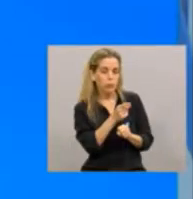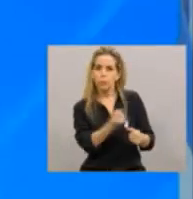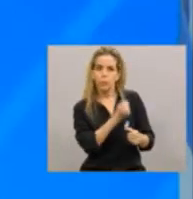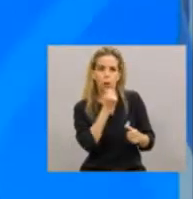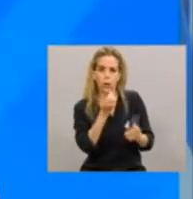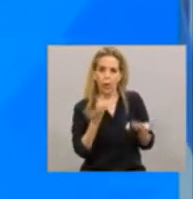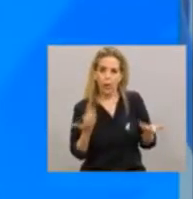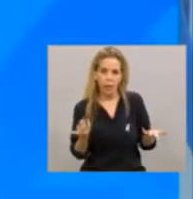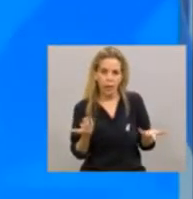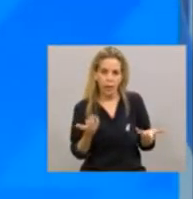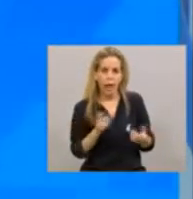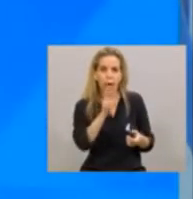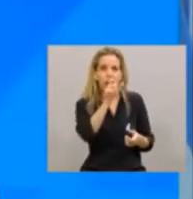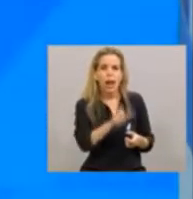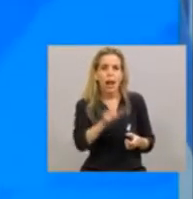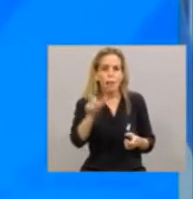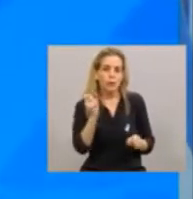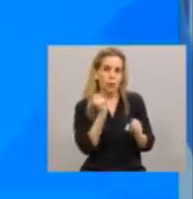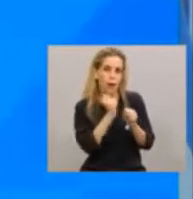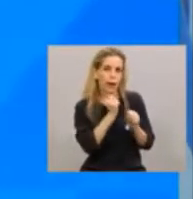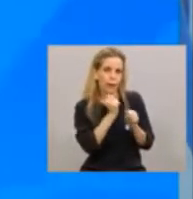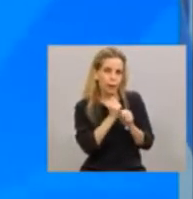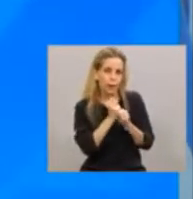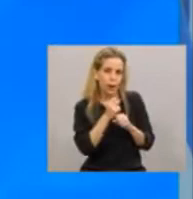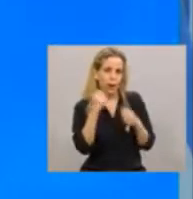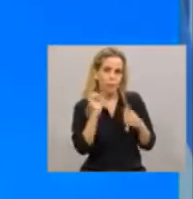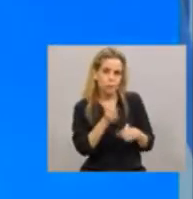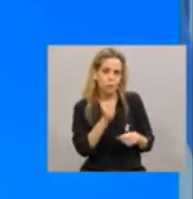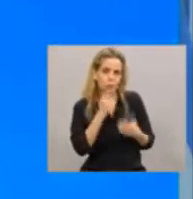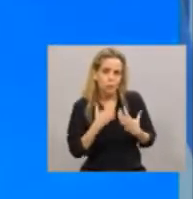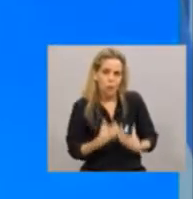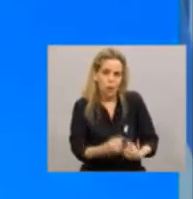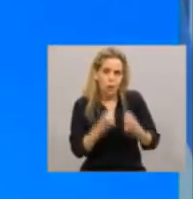los que trabajan han hecho un enorme esfuerzo